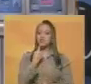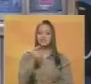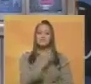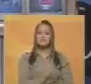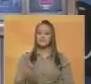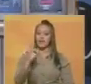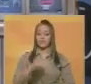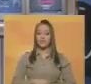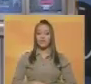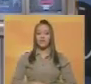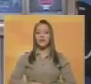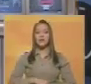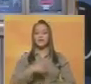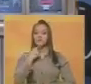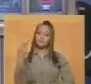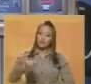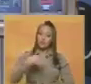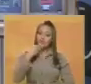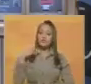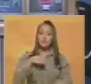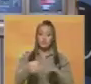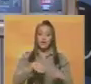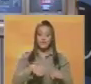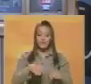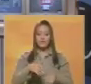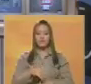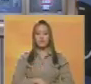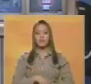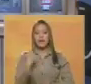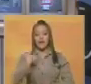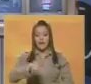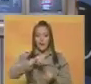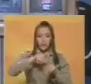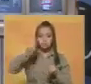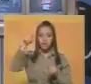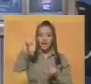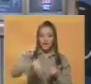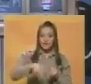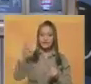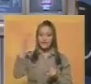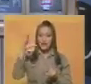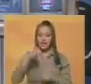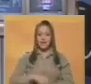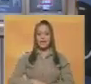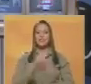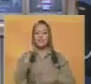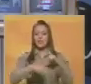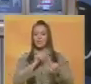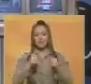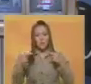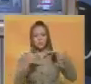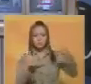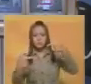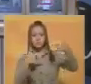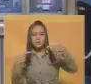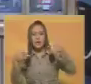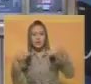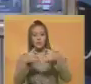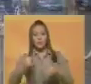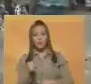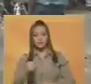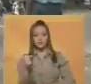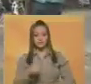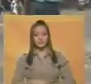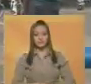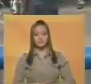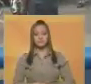El oficial fue abatido el pasado jueves en la estación La Ceiba del Metrocable de San Agustín, aquí en Caracas, luego de generarse un enfrentamiento con el cuerpo policial.